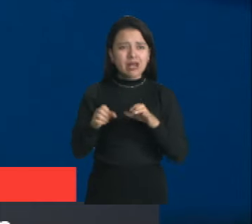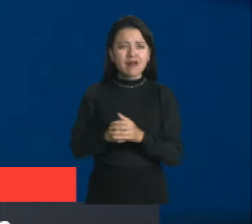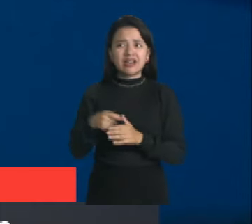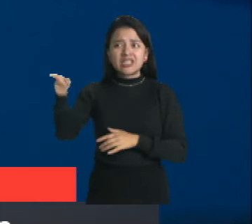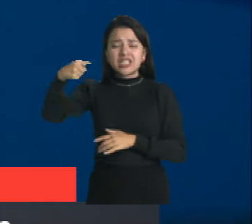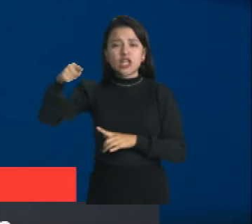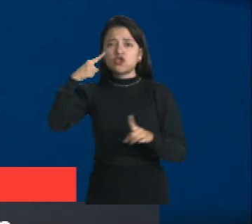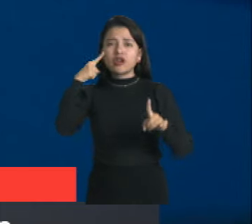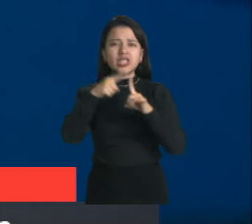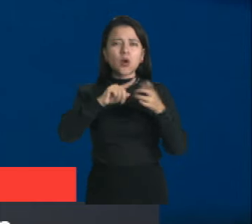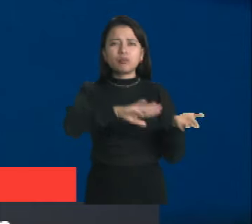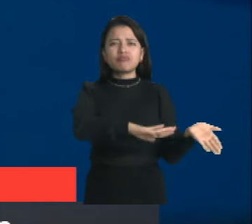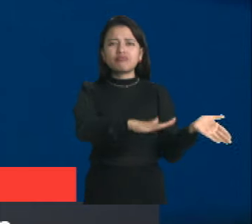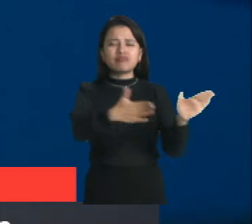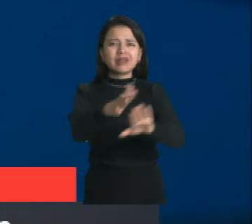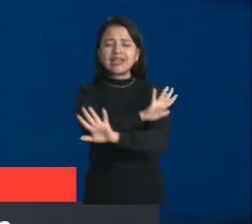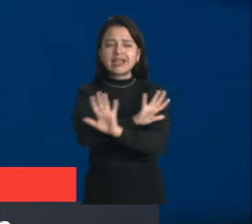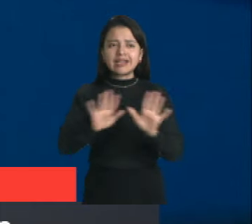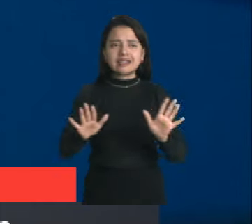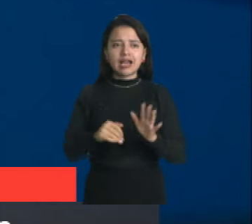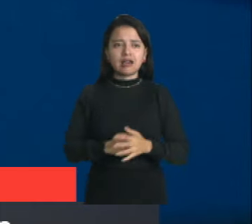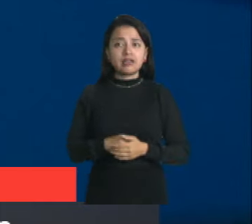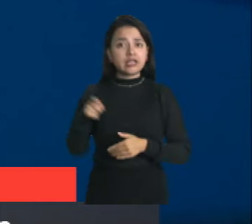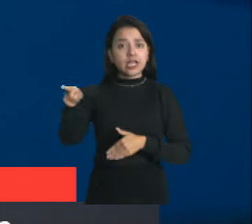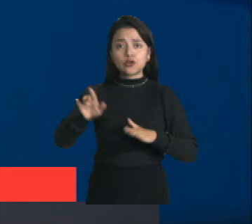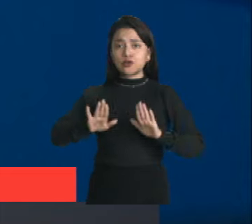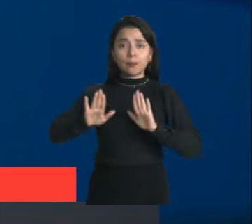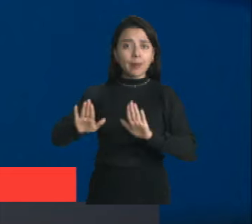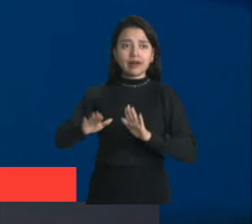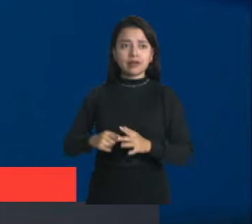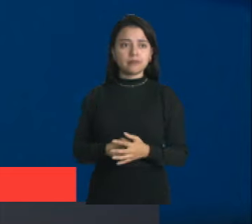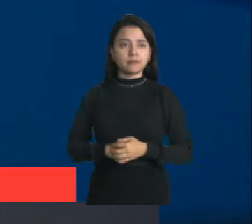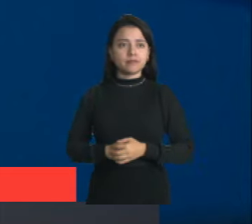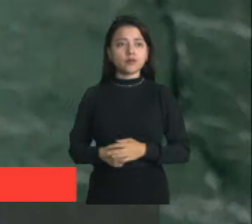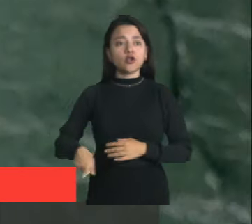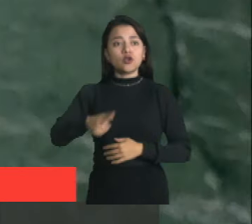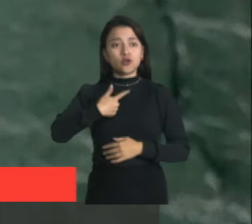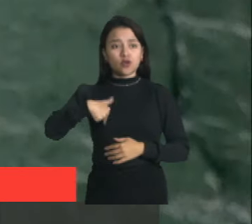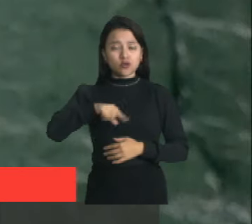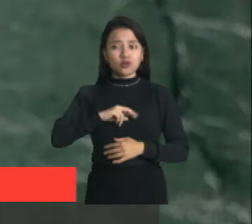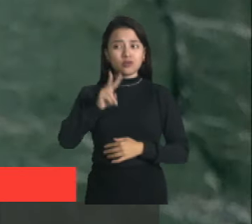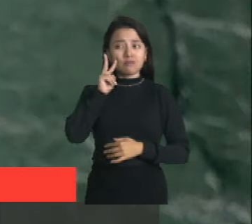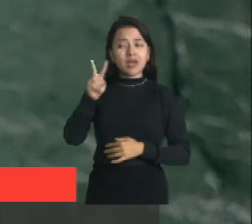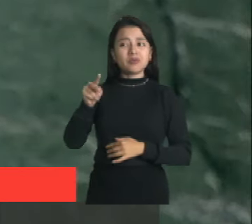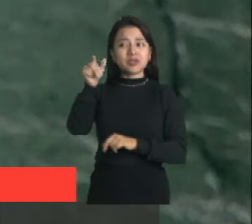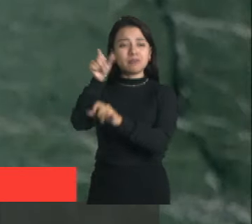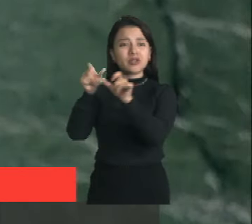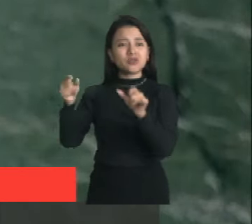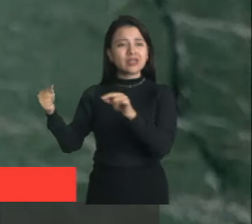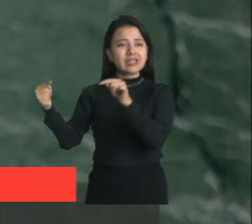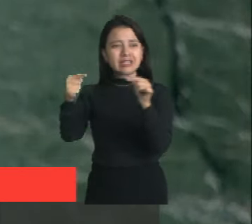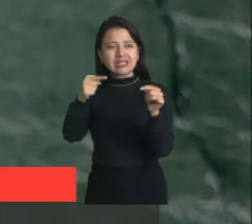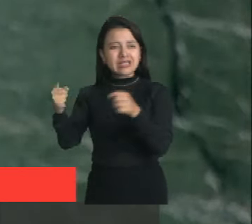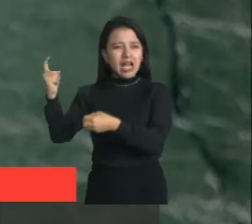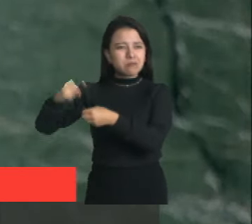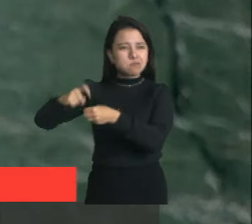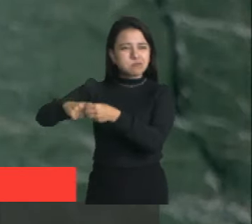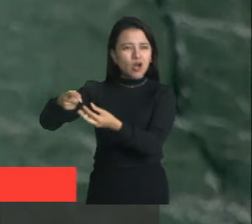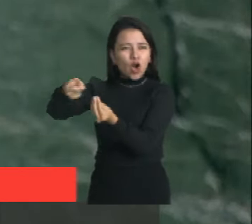ourselves against these savage murderers. Our enemies seek not only to destroy